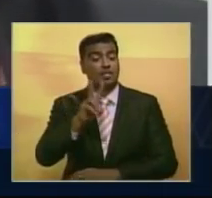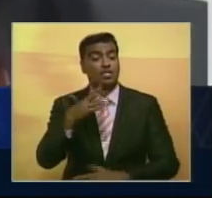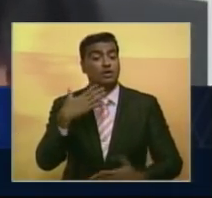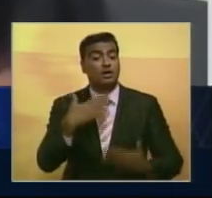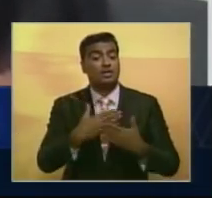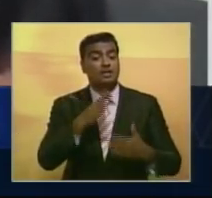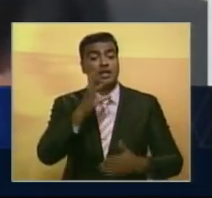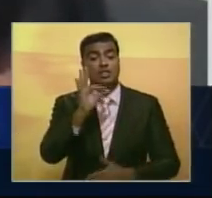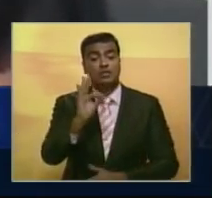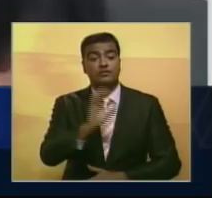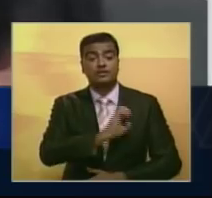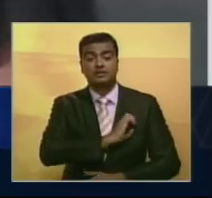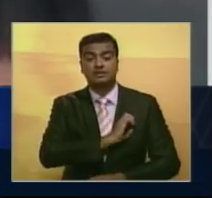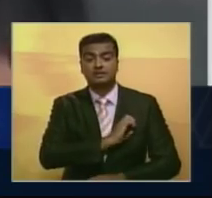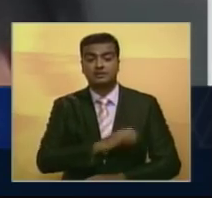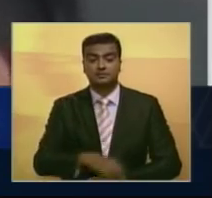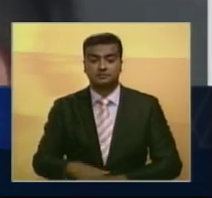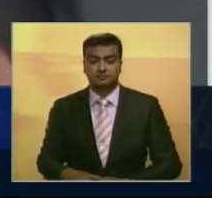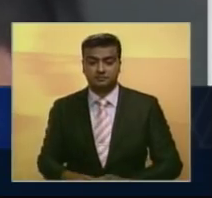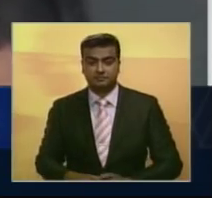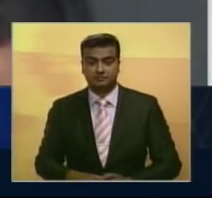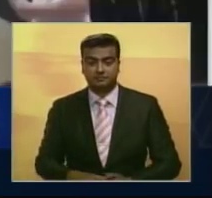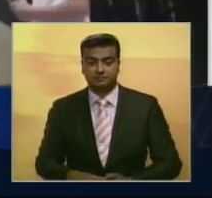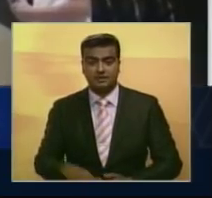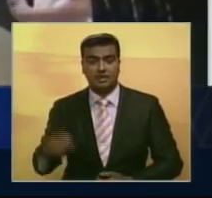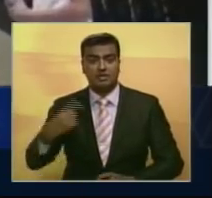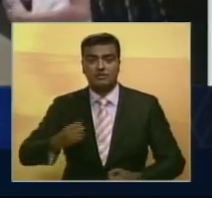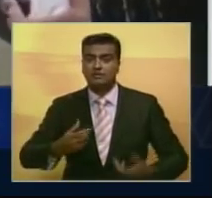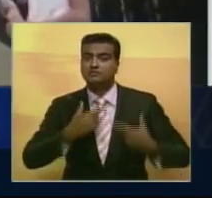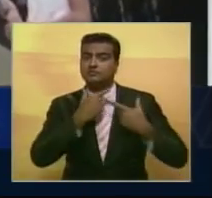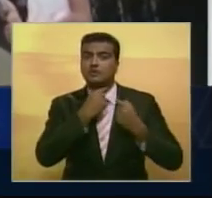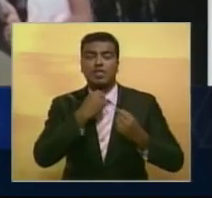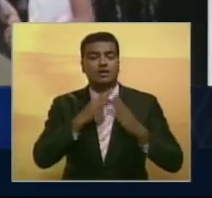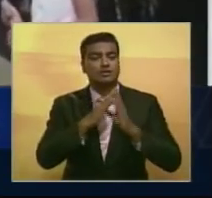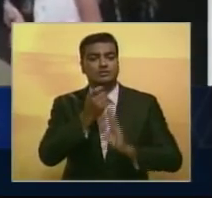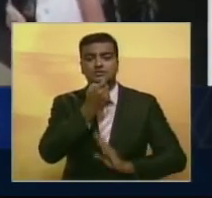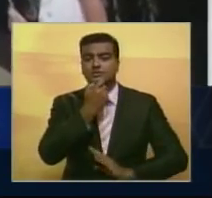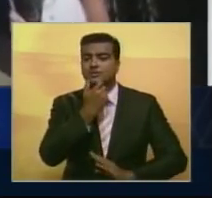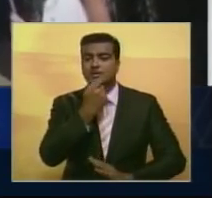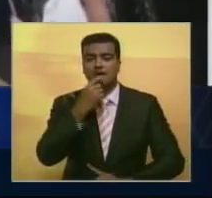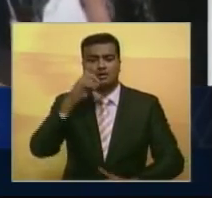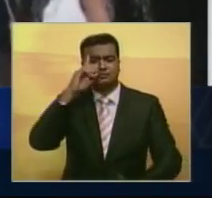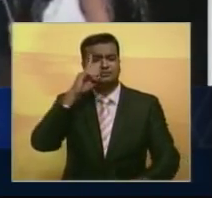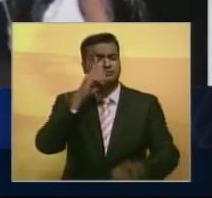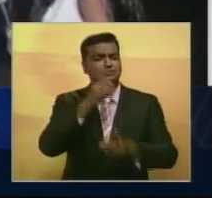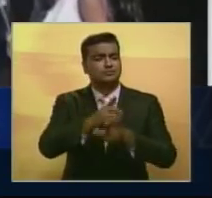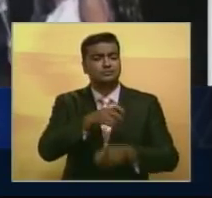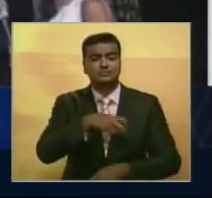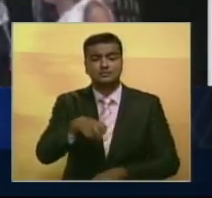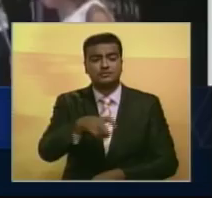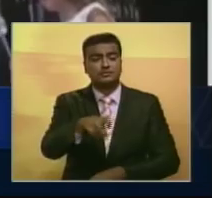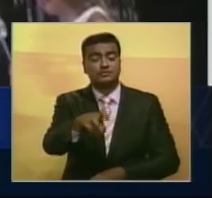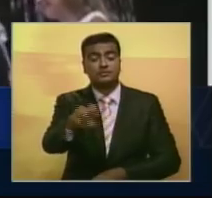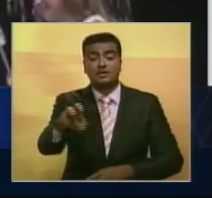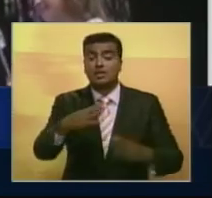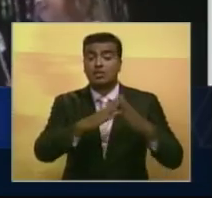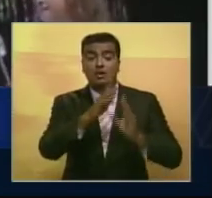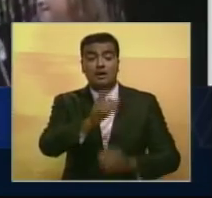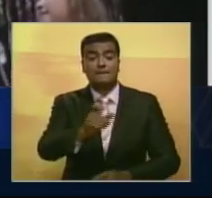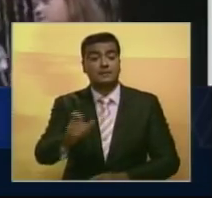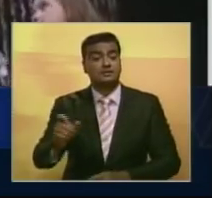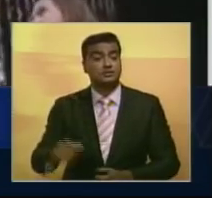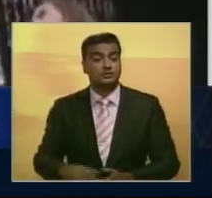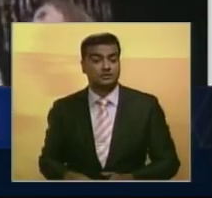y el 9 de enero. Maideliana logró cautivar con su belleza y excelente proyección en el escenario al jurado calificador